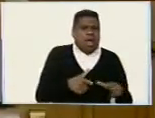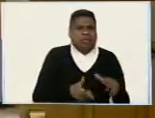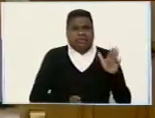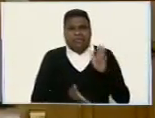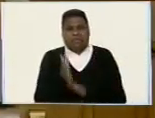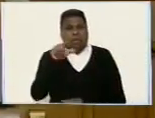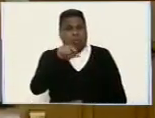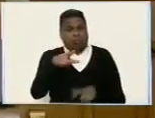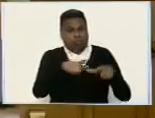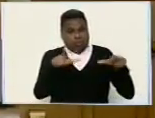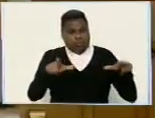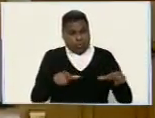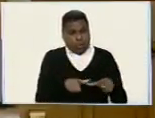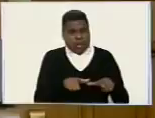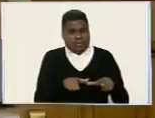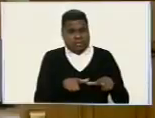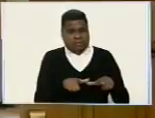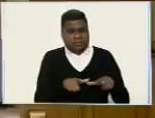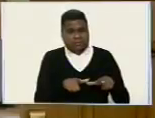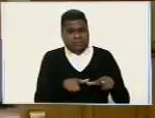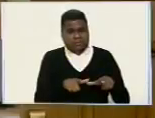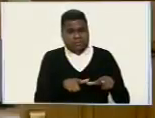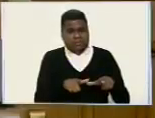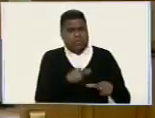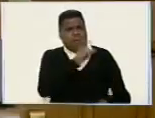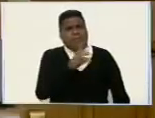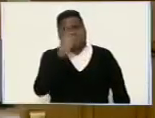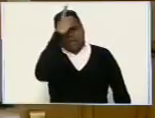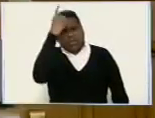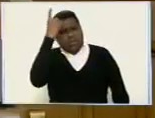me cuentan los chismosos, un patriota cooperante, Diosdado, yo